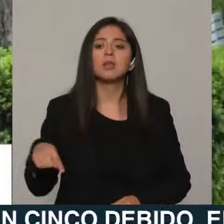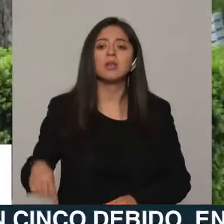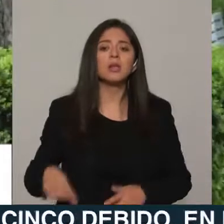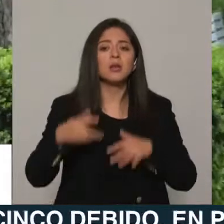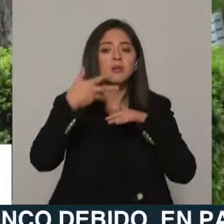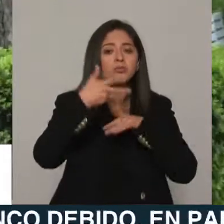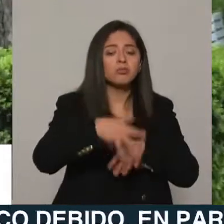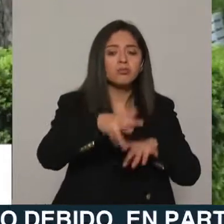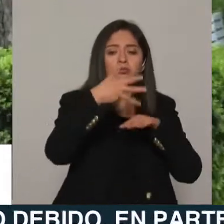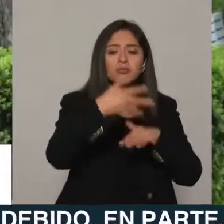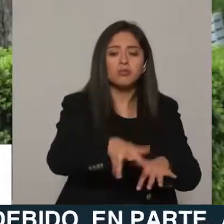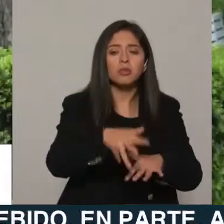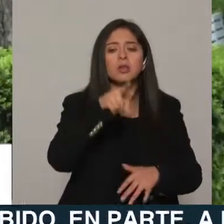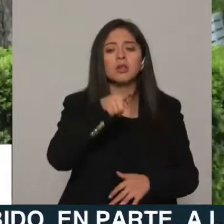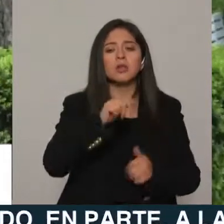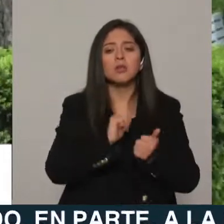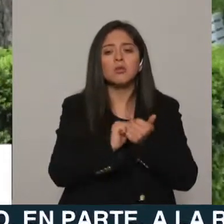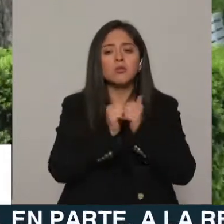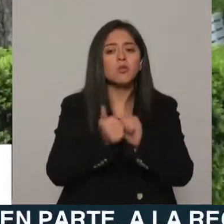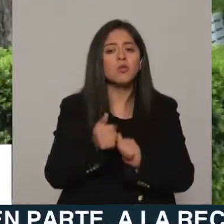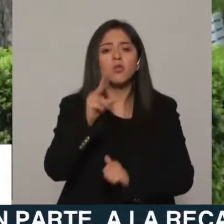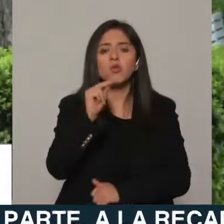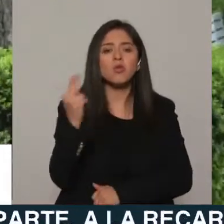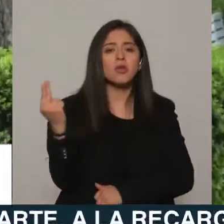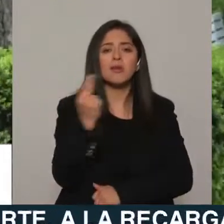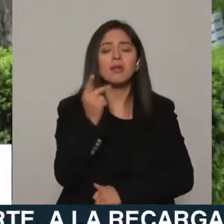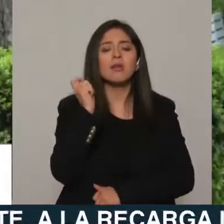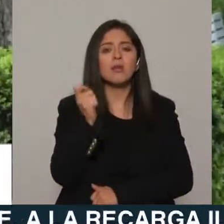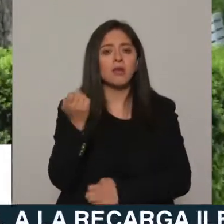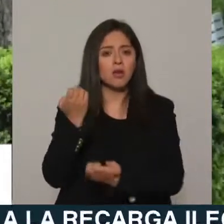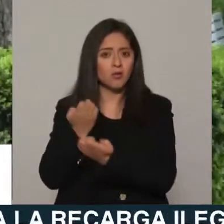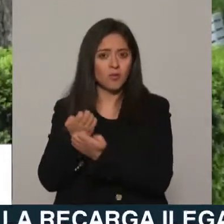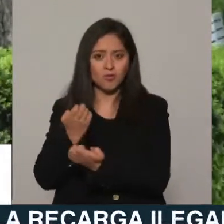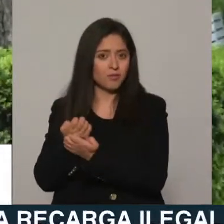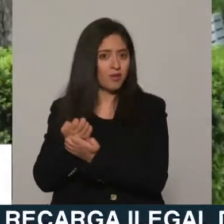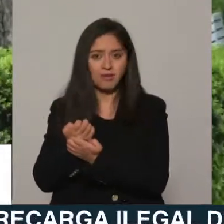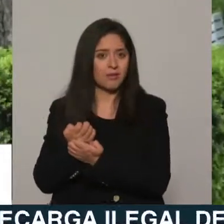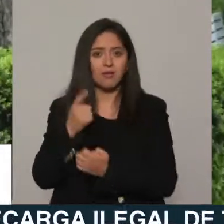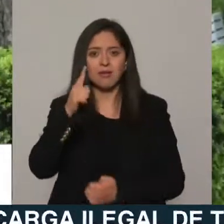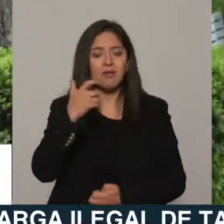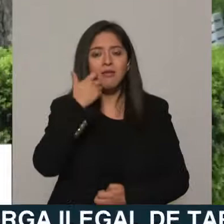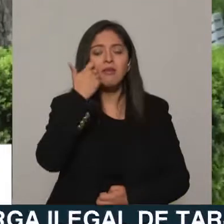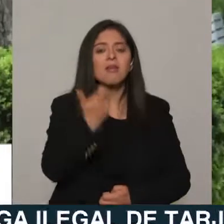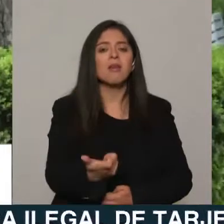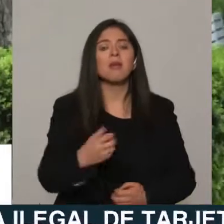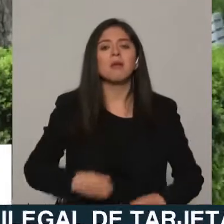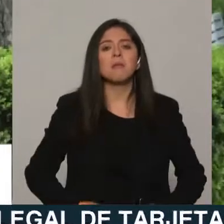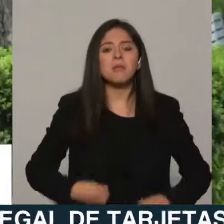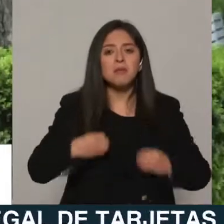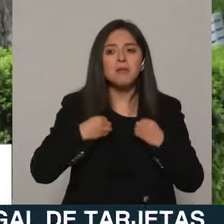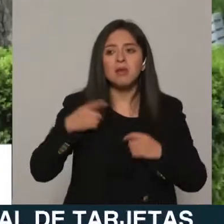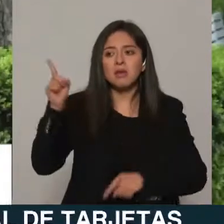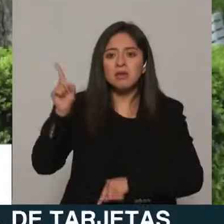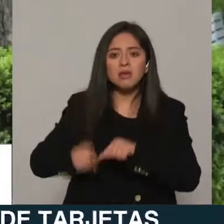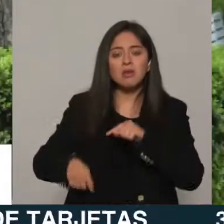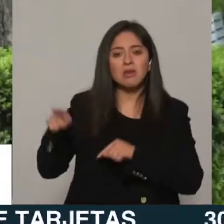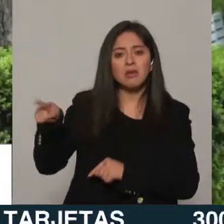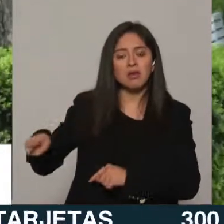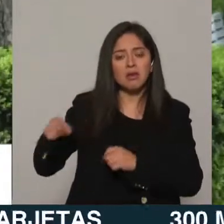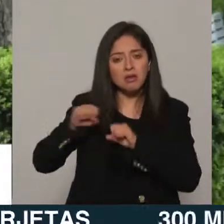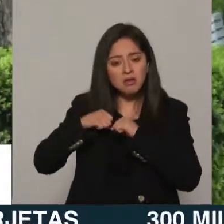ya no buscaban ya la cuestión económica, lo que buscaban era sobrevivir a la inseguridad, a la violencia, a las